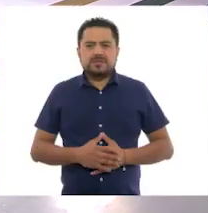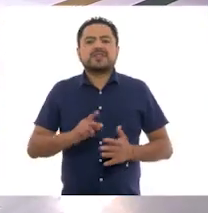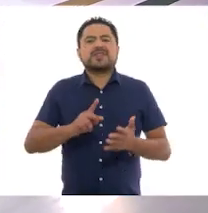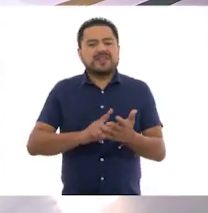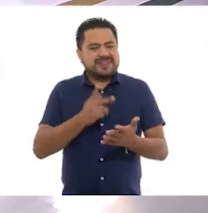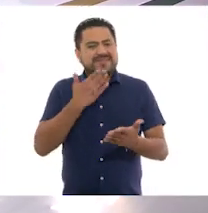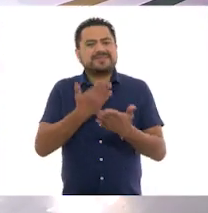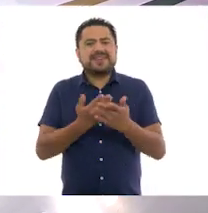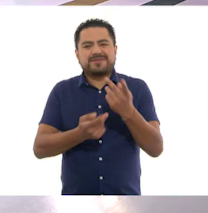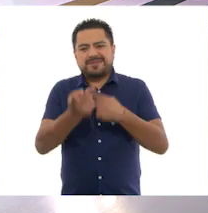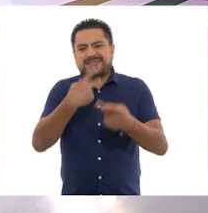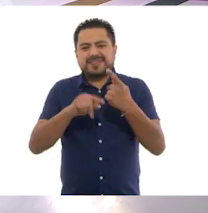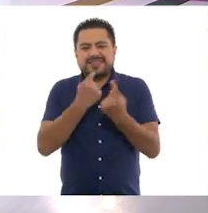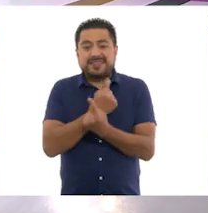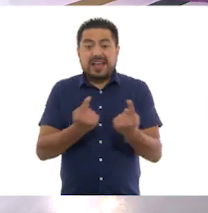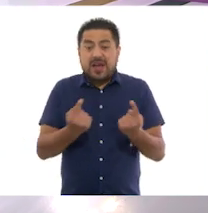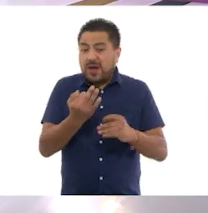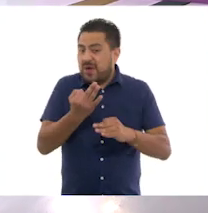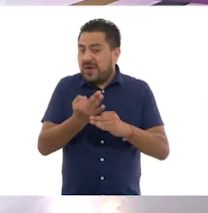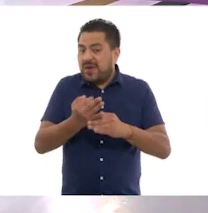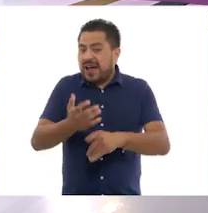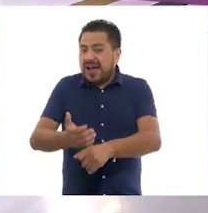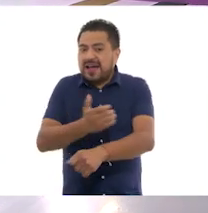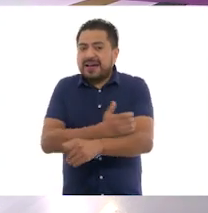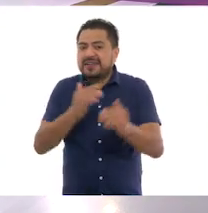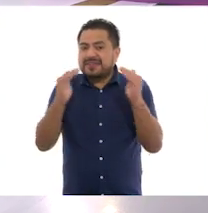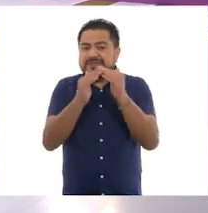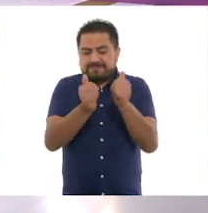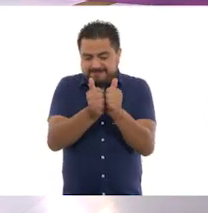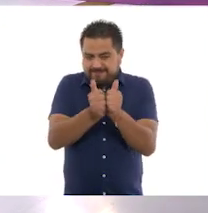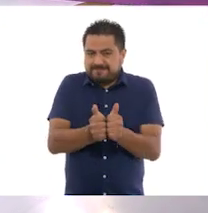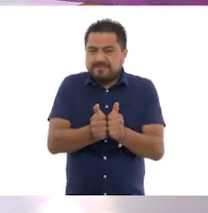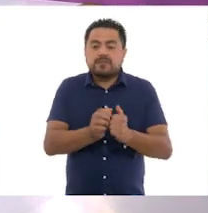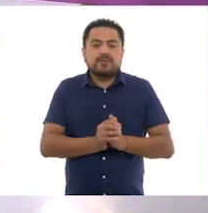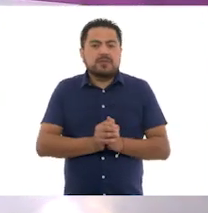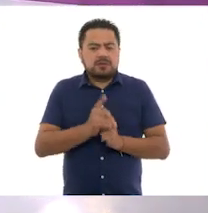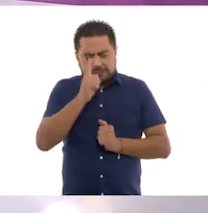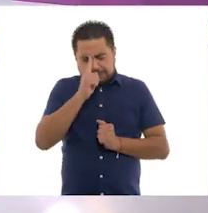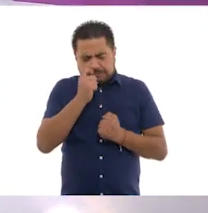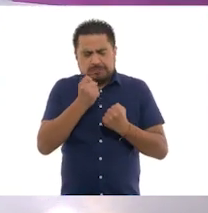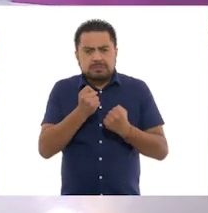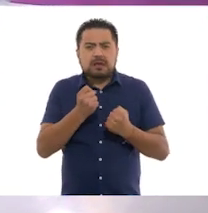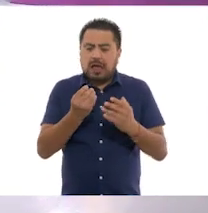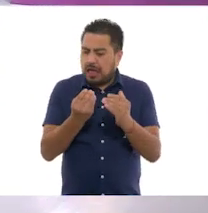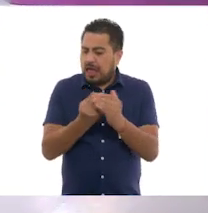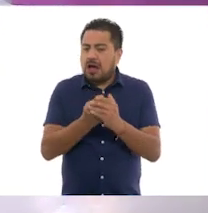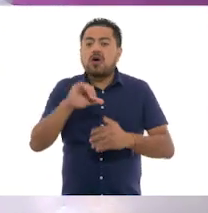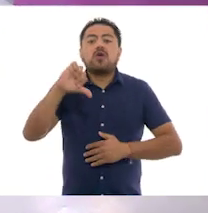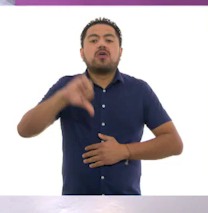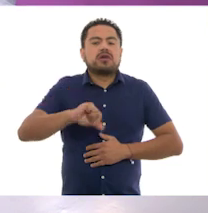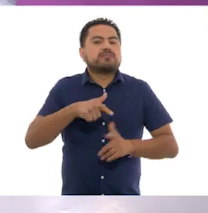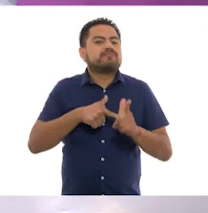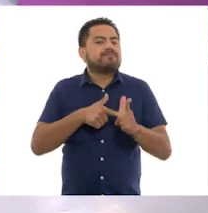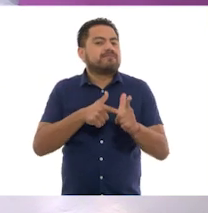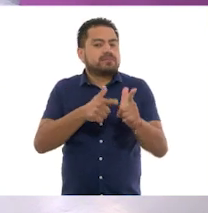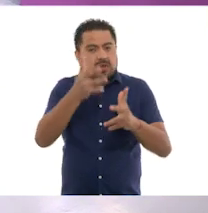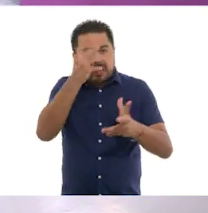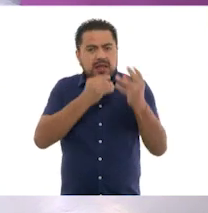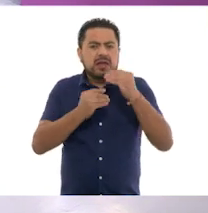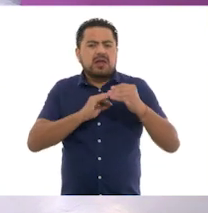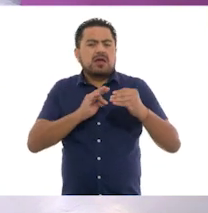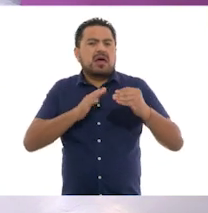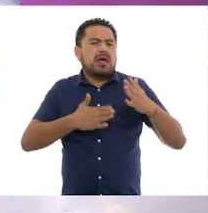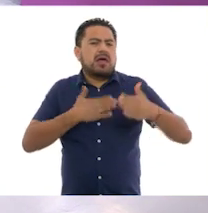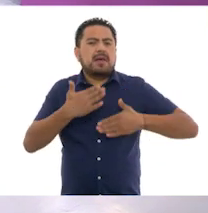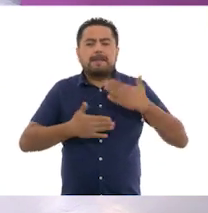Nuevamente sean bienvenidos niños y niños que nos acompañan desde sus casitas. Estamos seguros que durante la clase de hoy seguirán aprendiendo y divirtiéndose